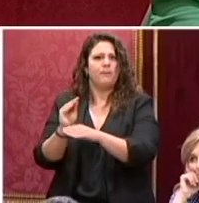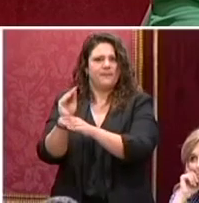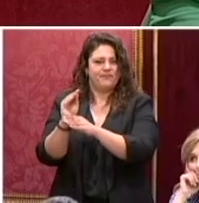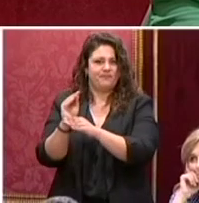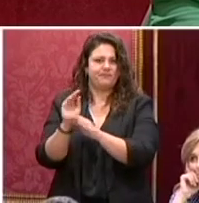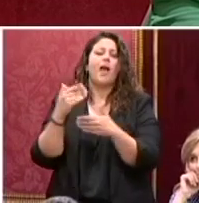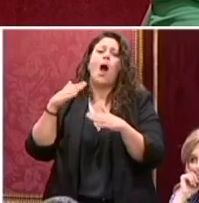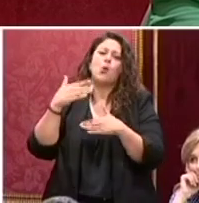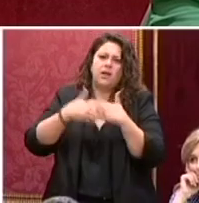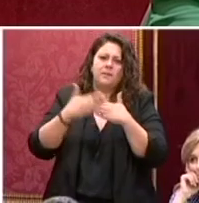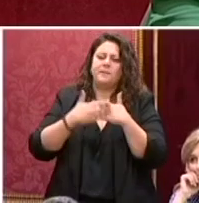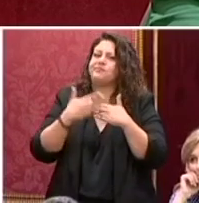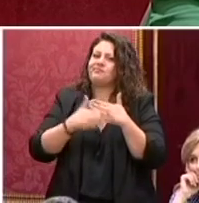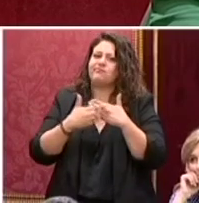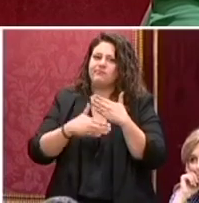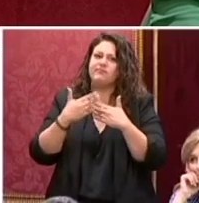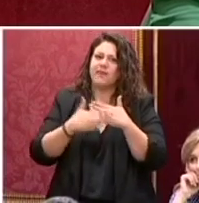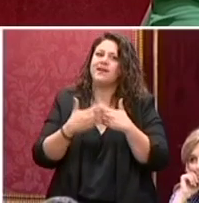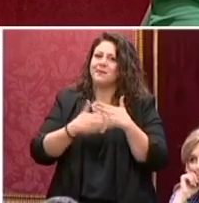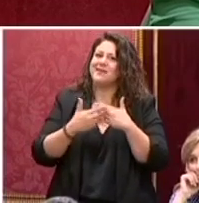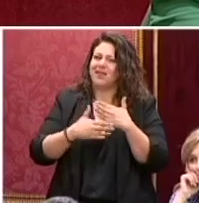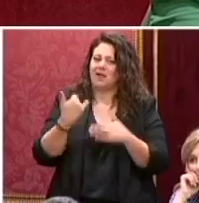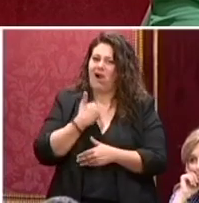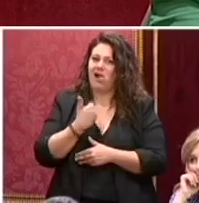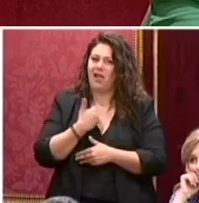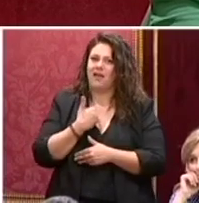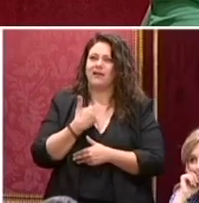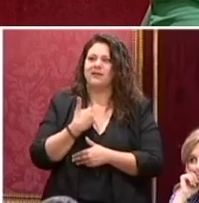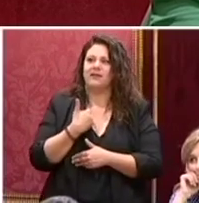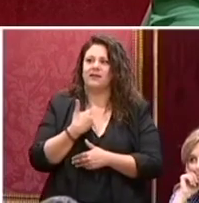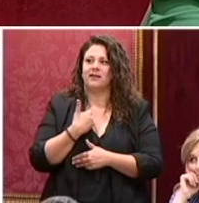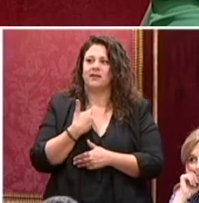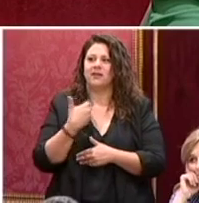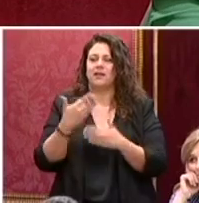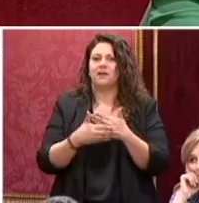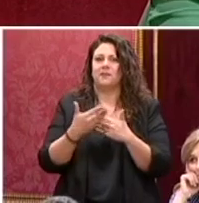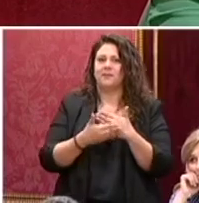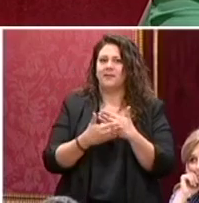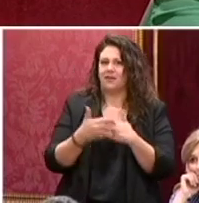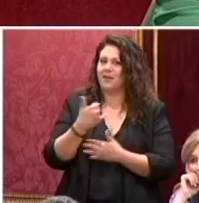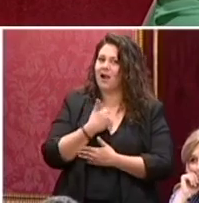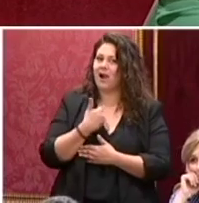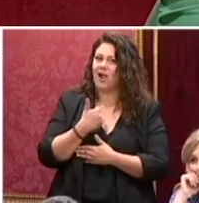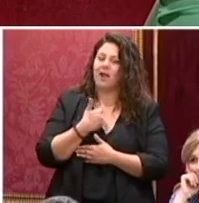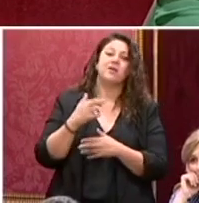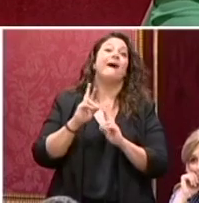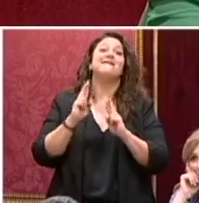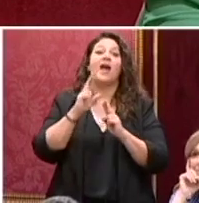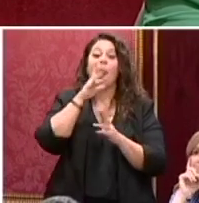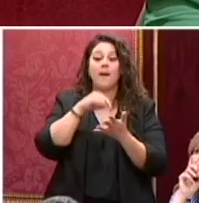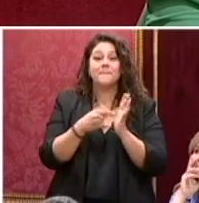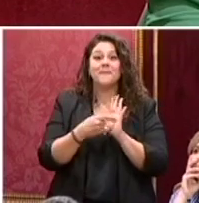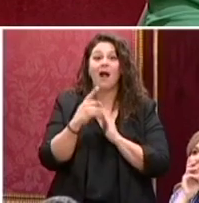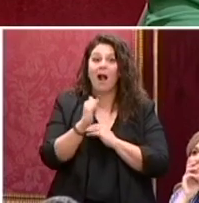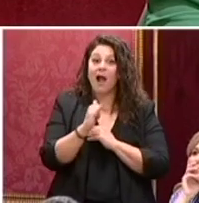de las limitaciones que teníamos con la evaluación de presupuesto, limitaciones usuales. Yo espero que con el plan en marcha